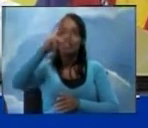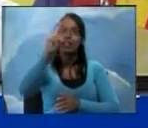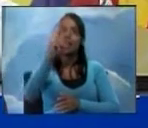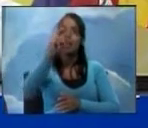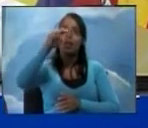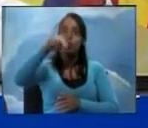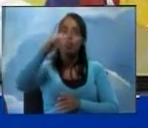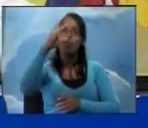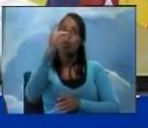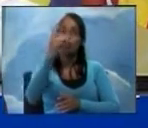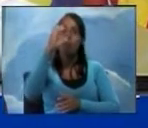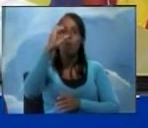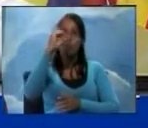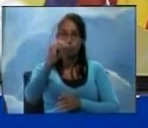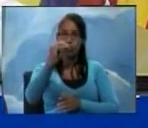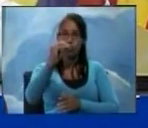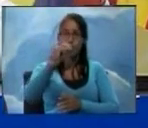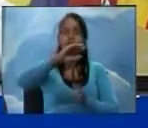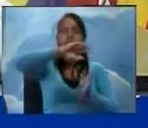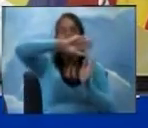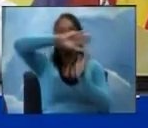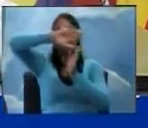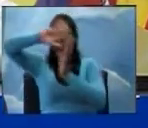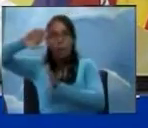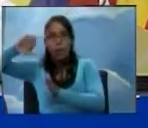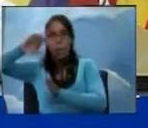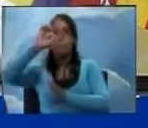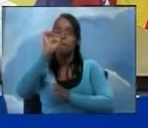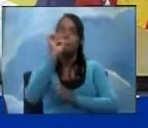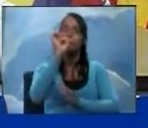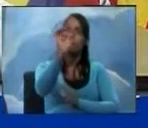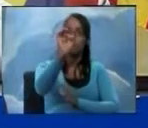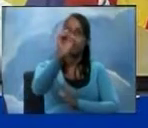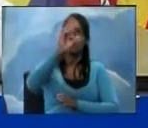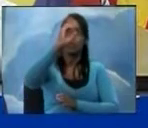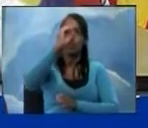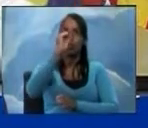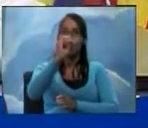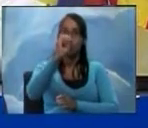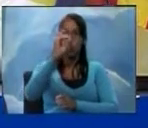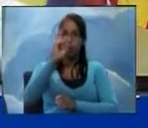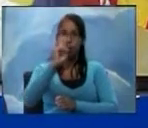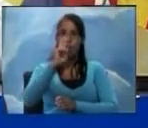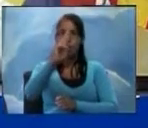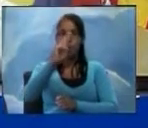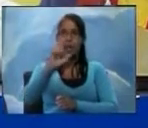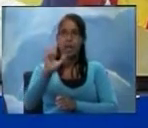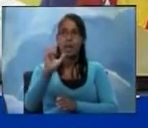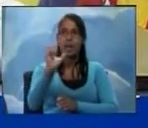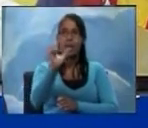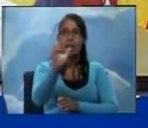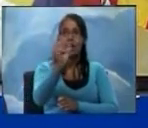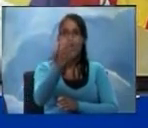luz del mundo, luz con Z, obra luz del mundo, punto,